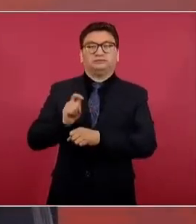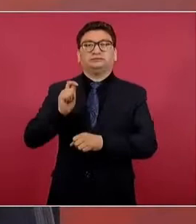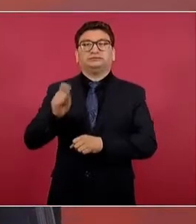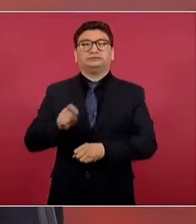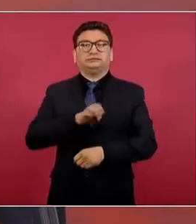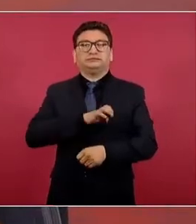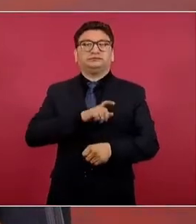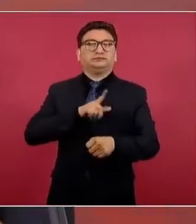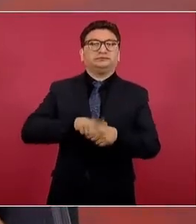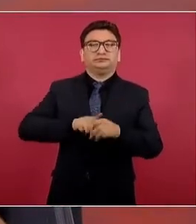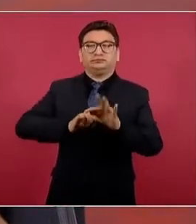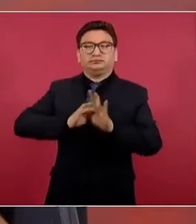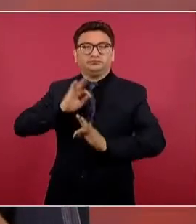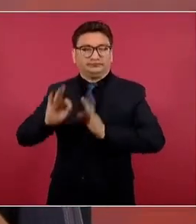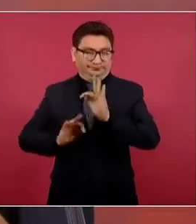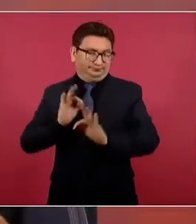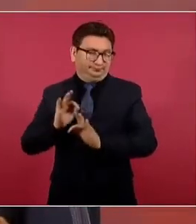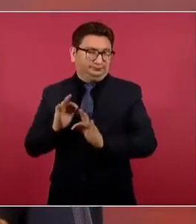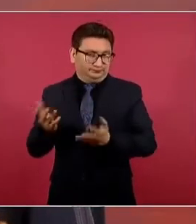especial, vamos a decir,